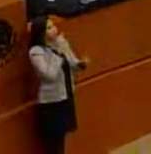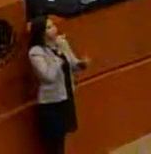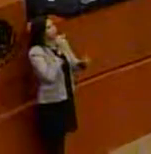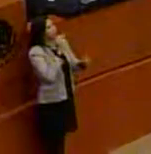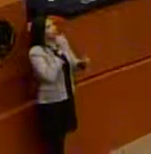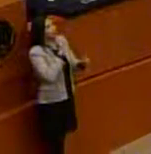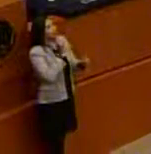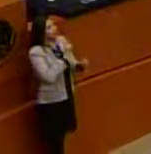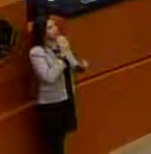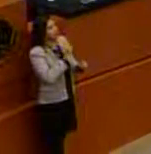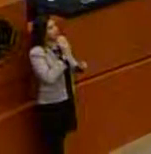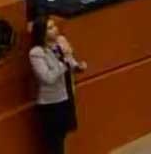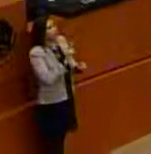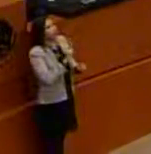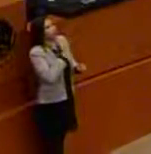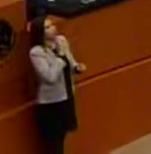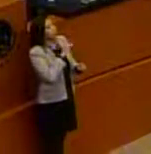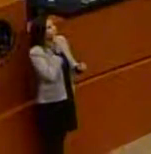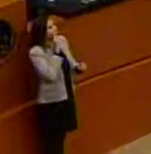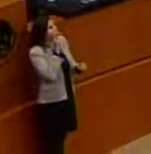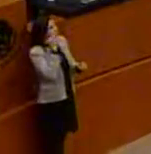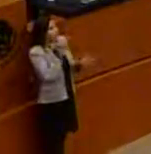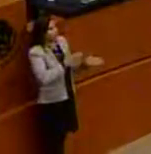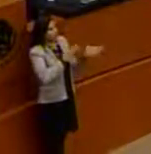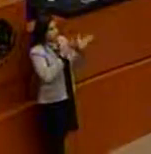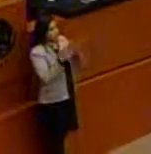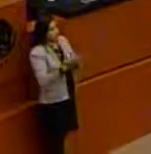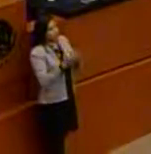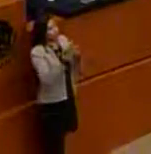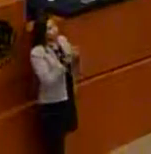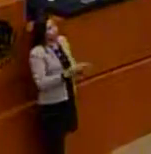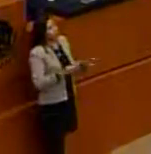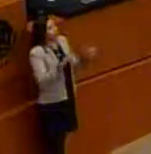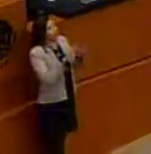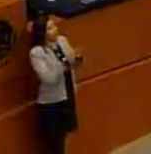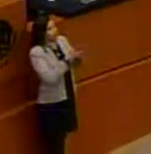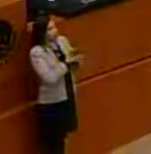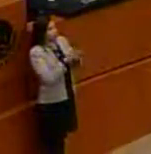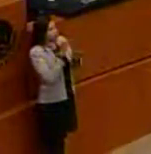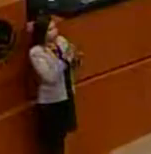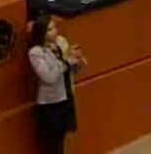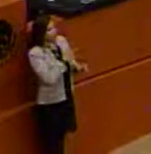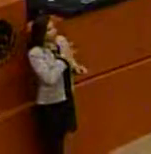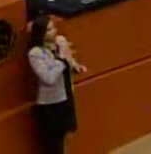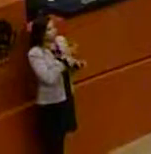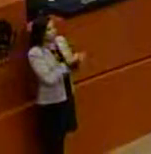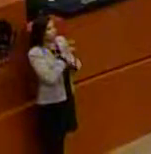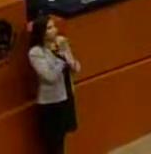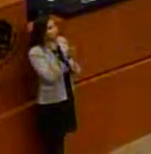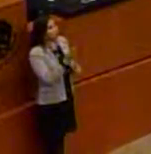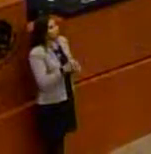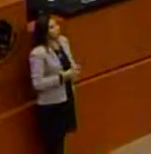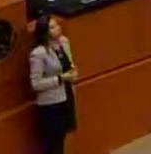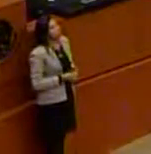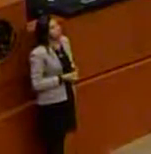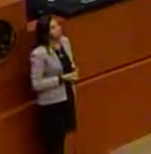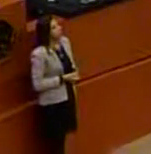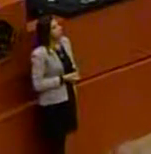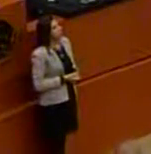inmediato, pues que se vea como una etapa, como un paso fundamental en ese sentido.